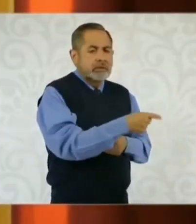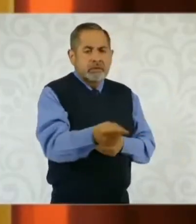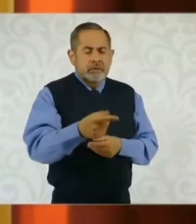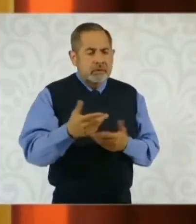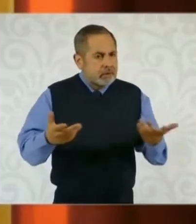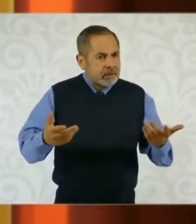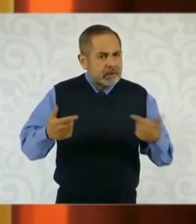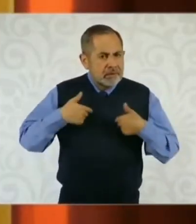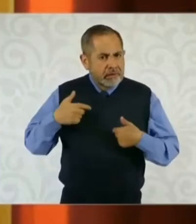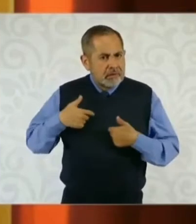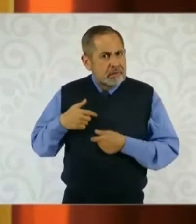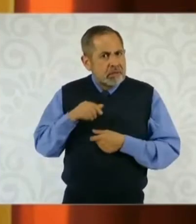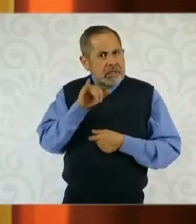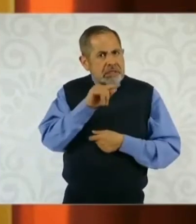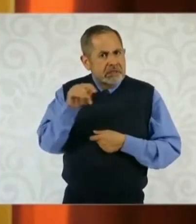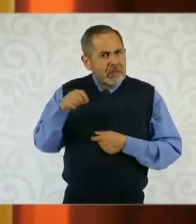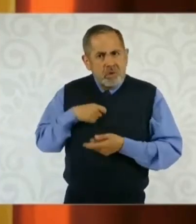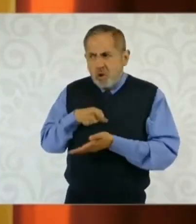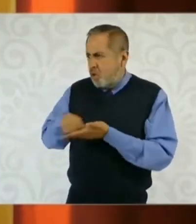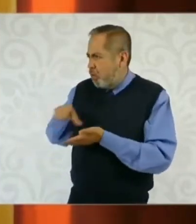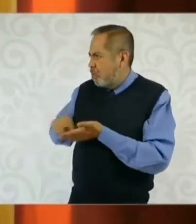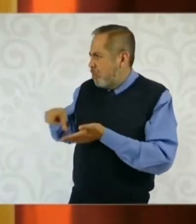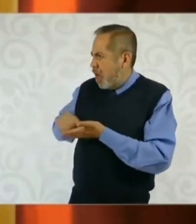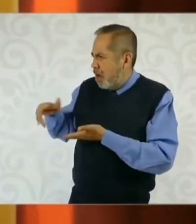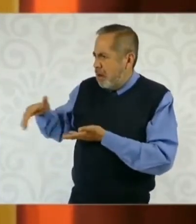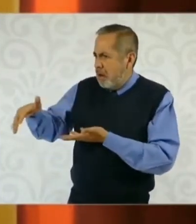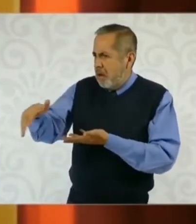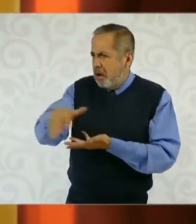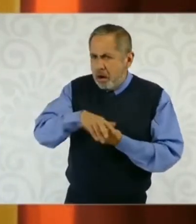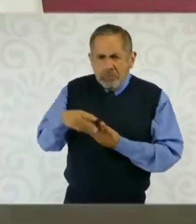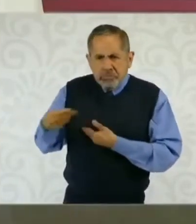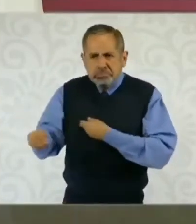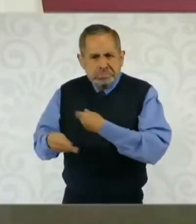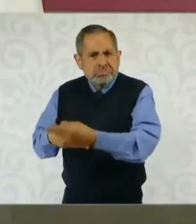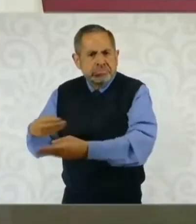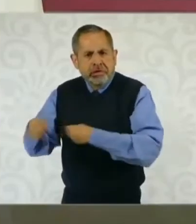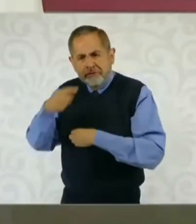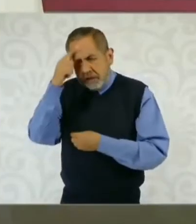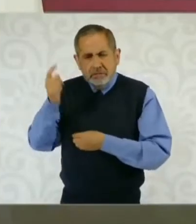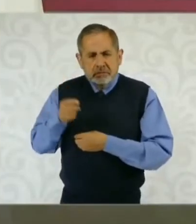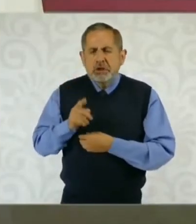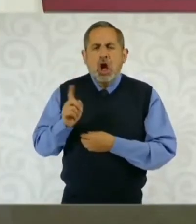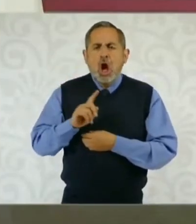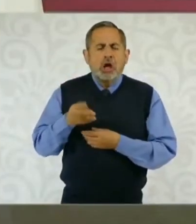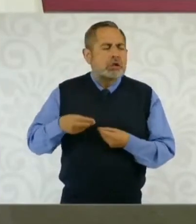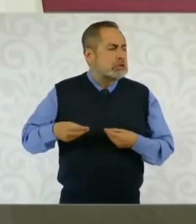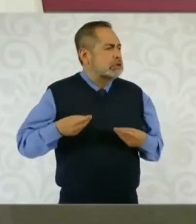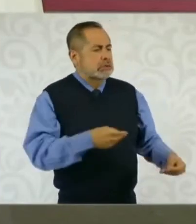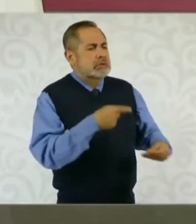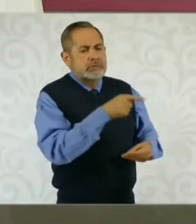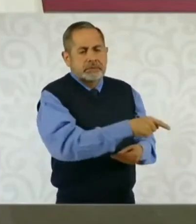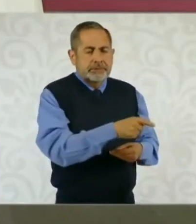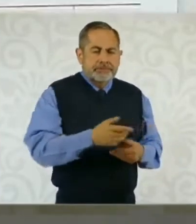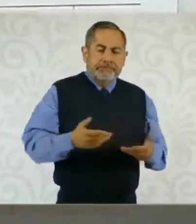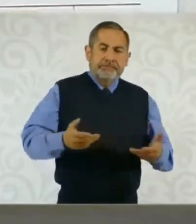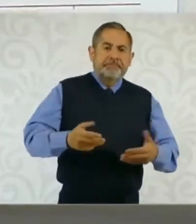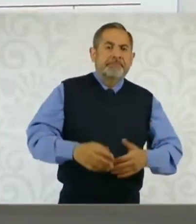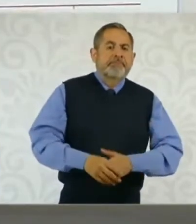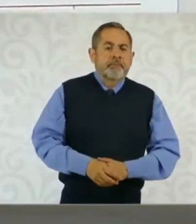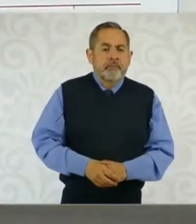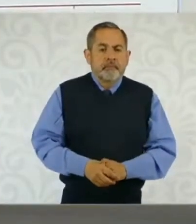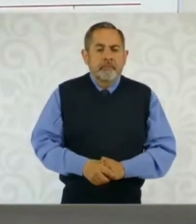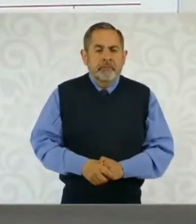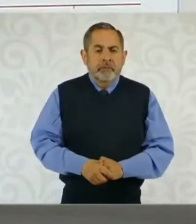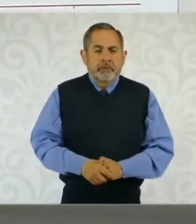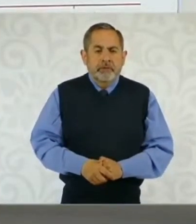propio ISSSTE podría adquirir dichas sillas y podía destinarlas a algunos de sus espacios o derechohabientes. Adelante.